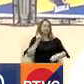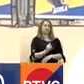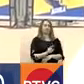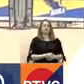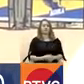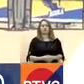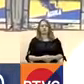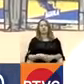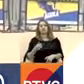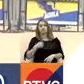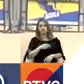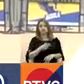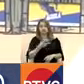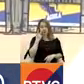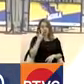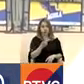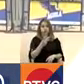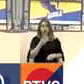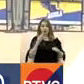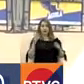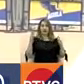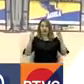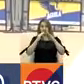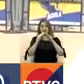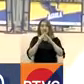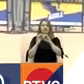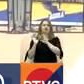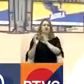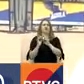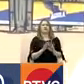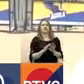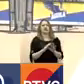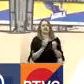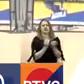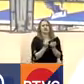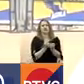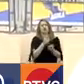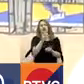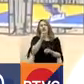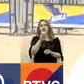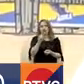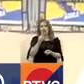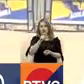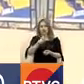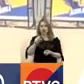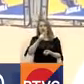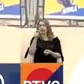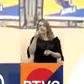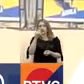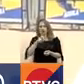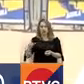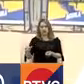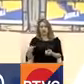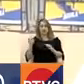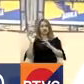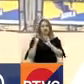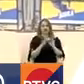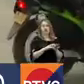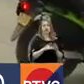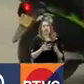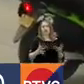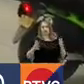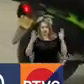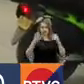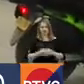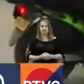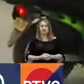en patios de las casas que habían aglomeraciones de personas 80 100 personas quienes se reunían allí para adelantar algunas fiestas